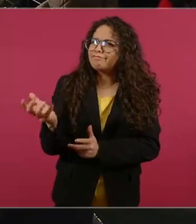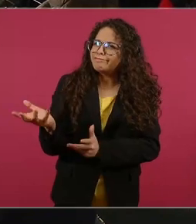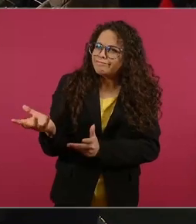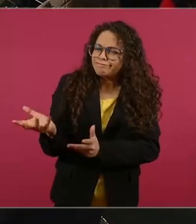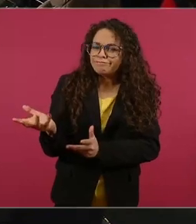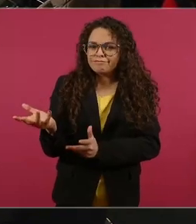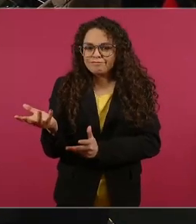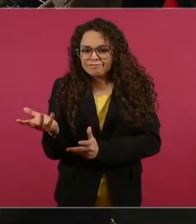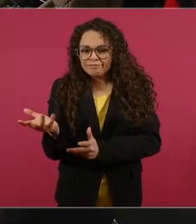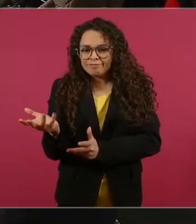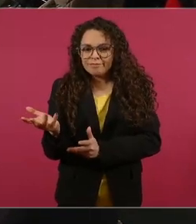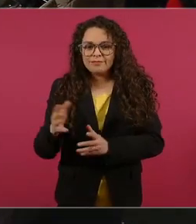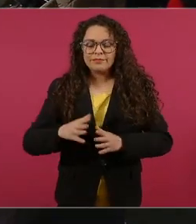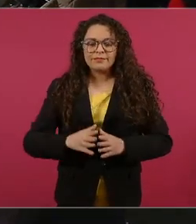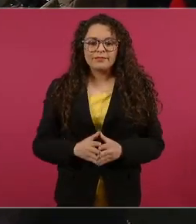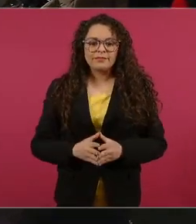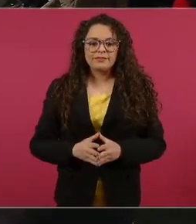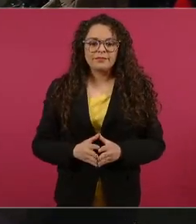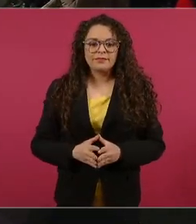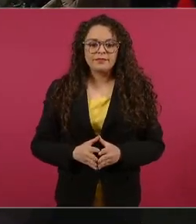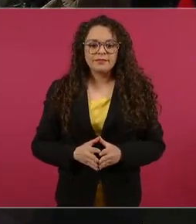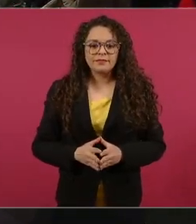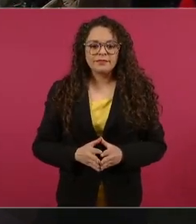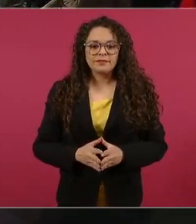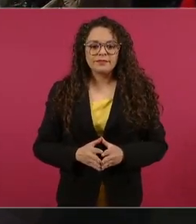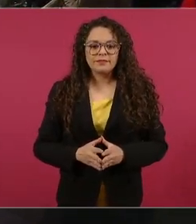A ver si está